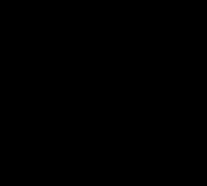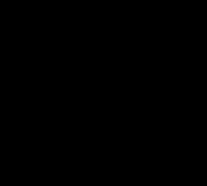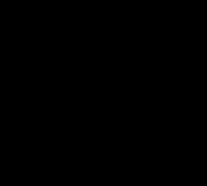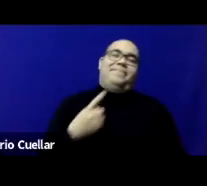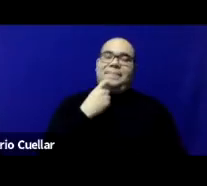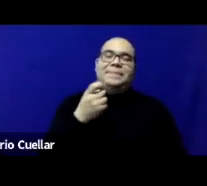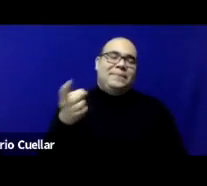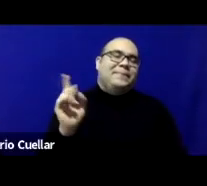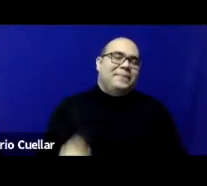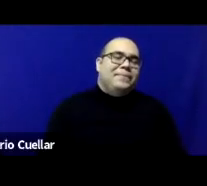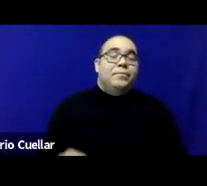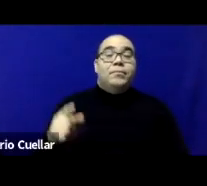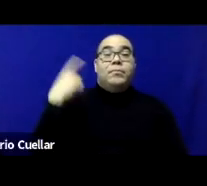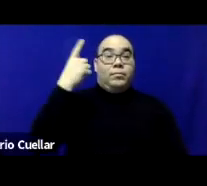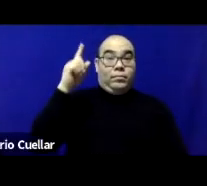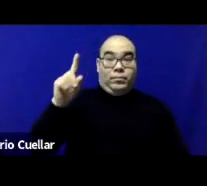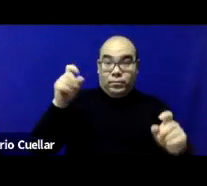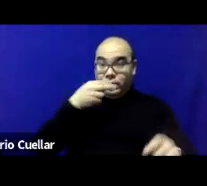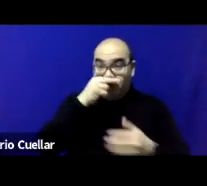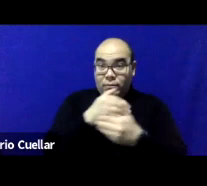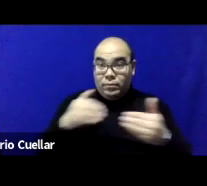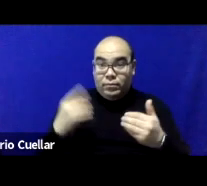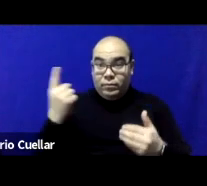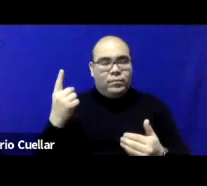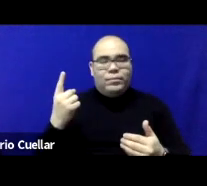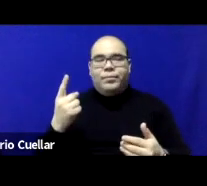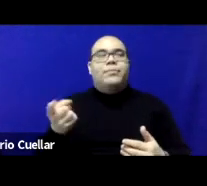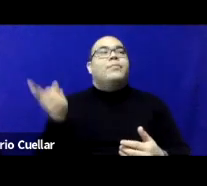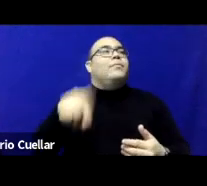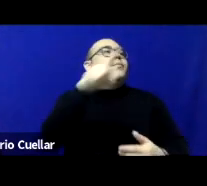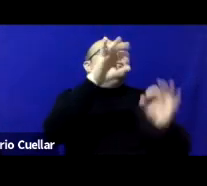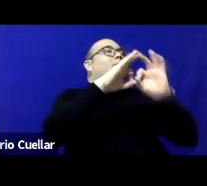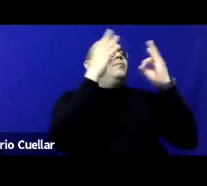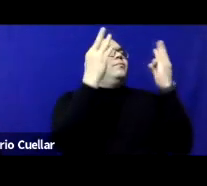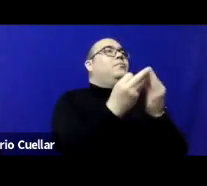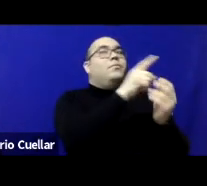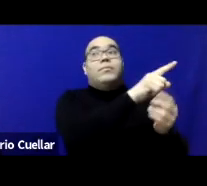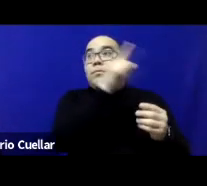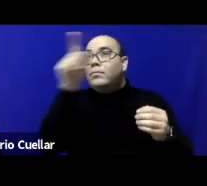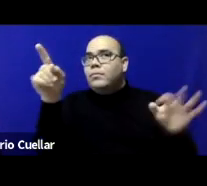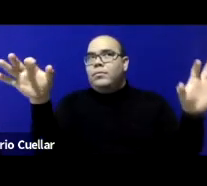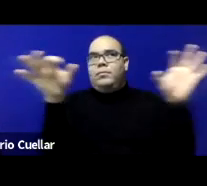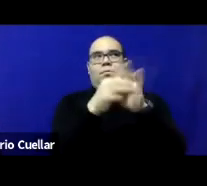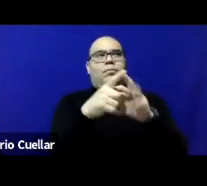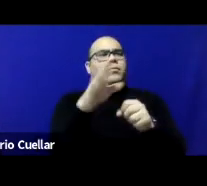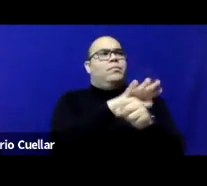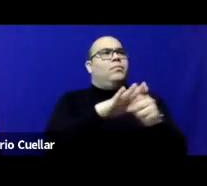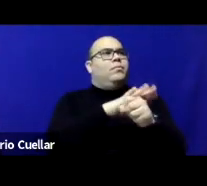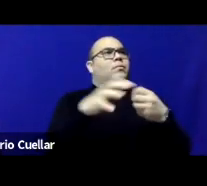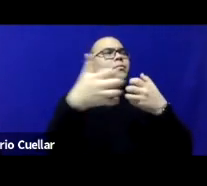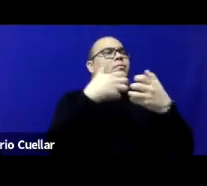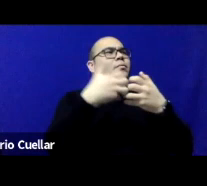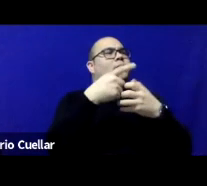no solamente los niños, sino que sus familias logren realmente integrar esto en su sistema de apoyo, que seamos